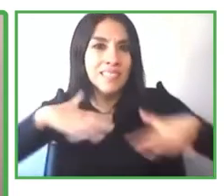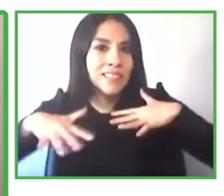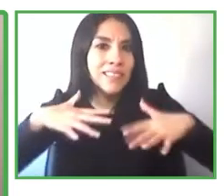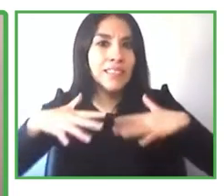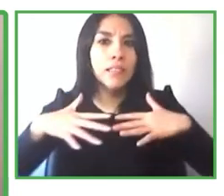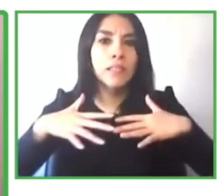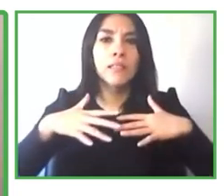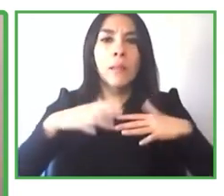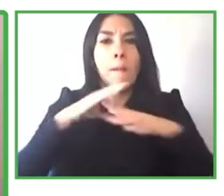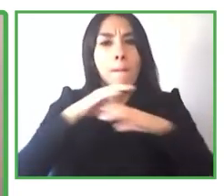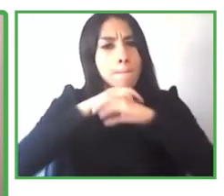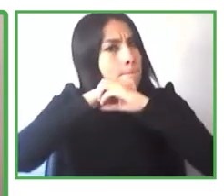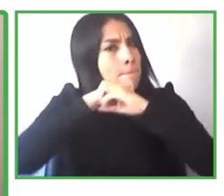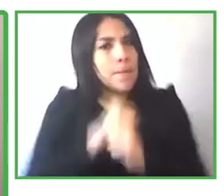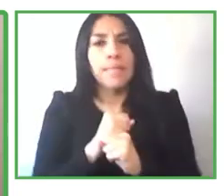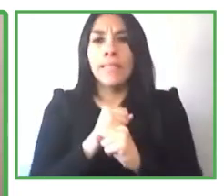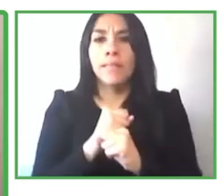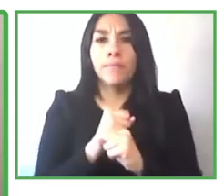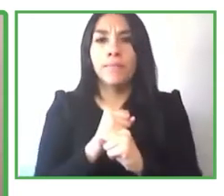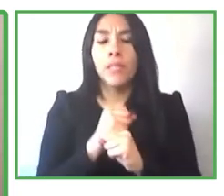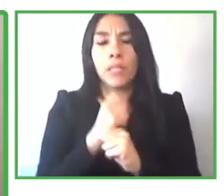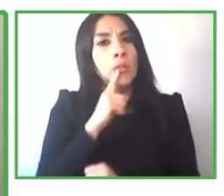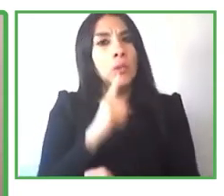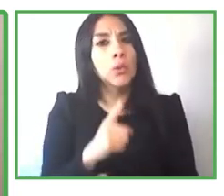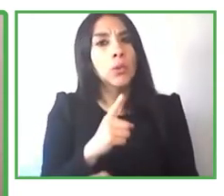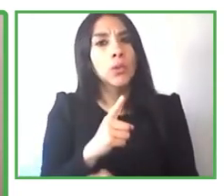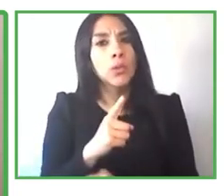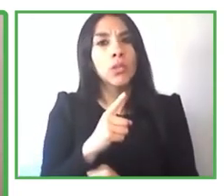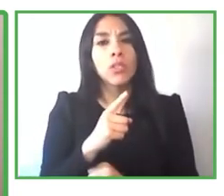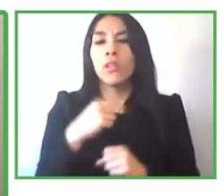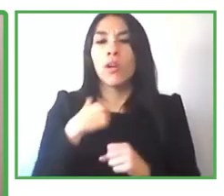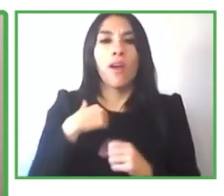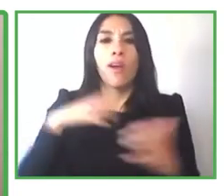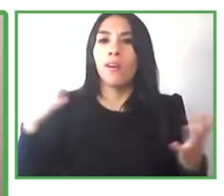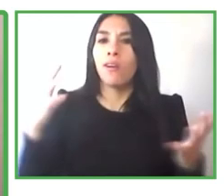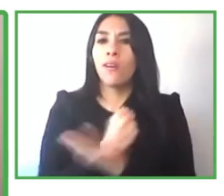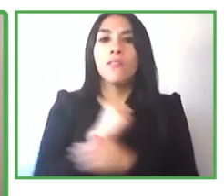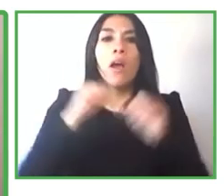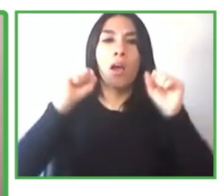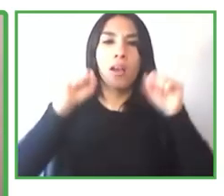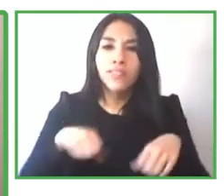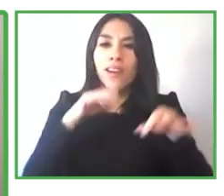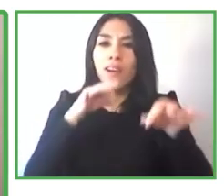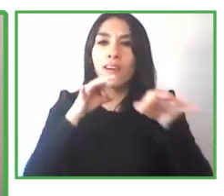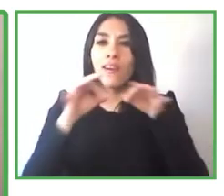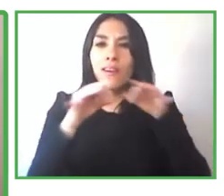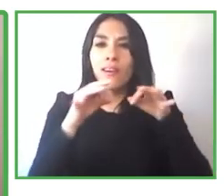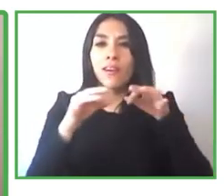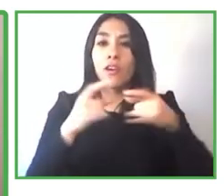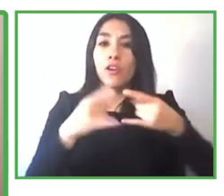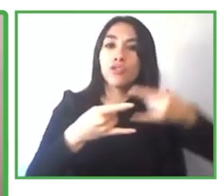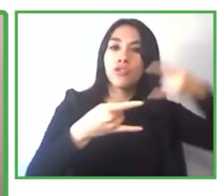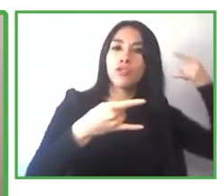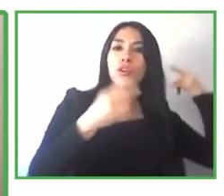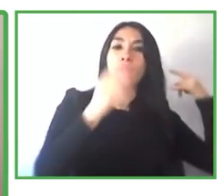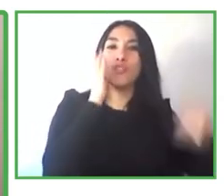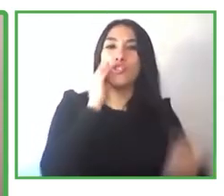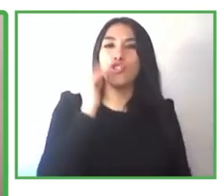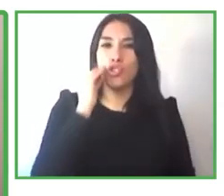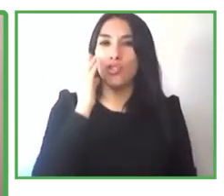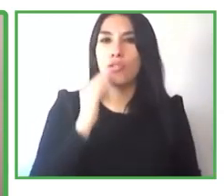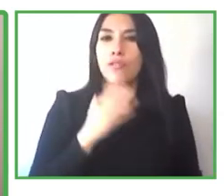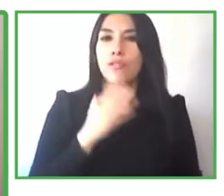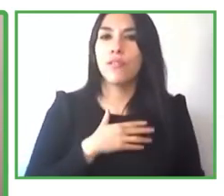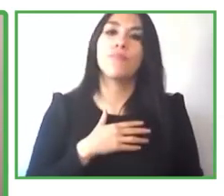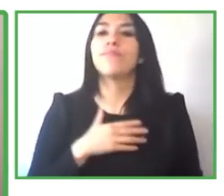¿nos puedes contar un poco acerca de tu experiencia en Trinity? Bueno, mi experiencia en Trinity es realmente algo